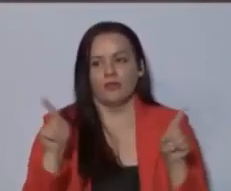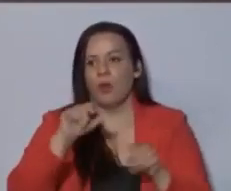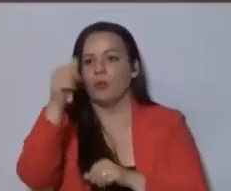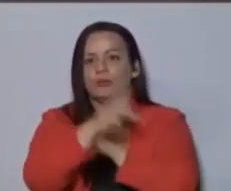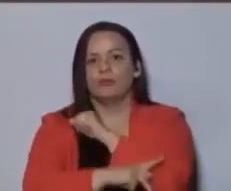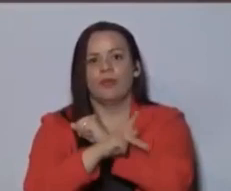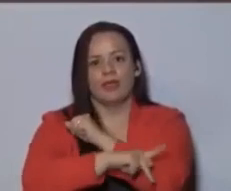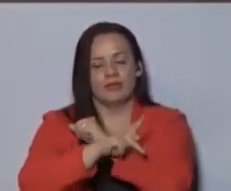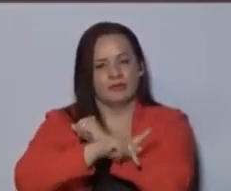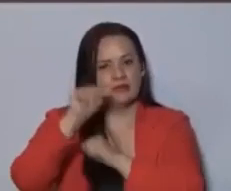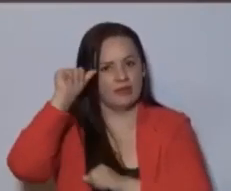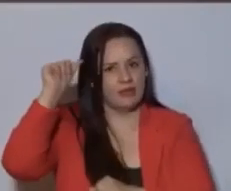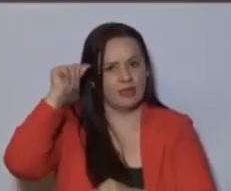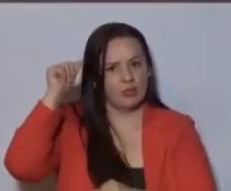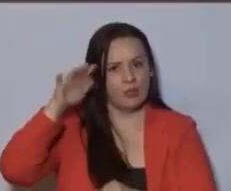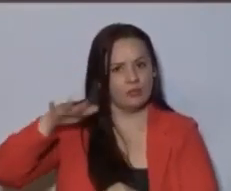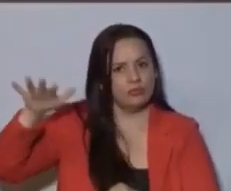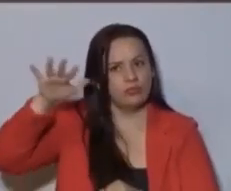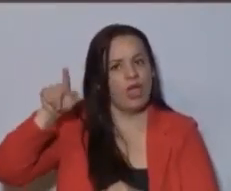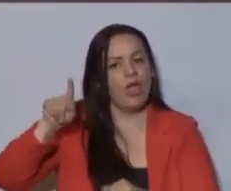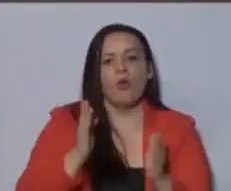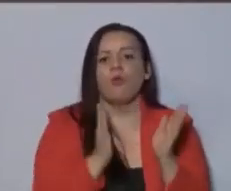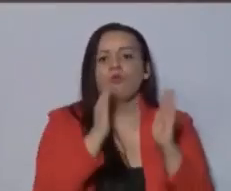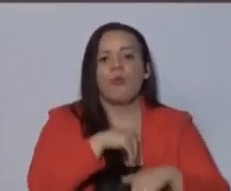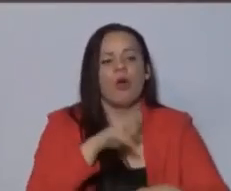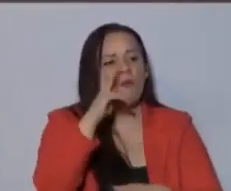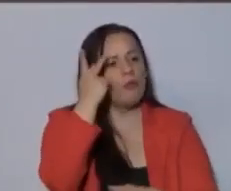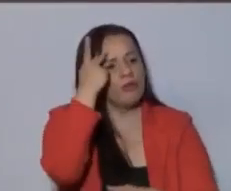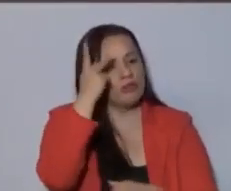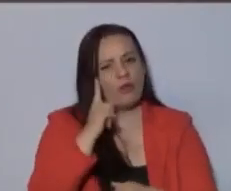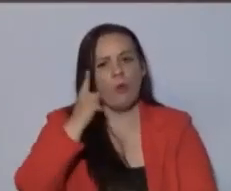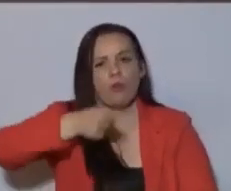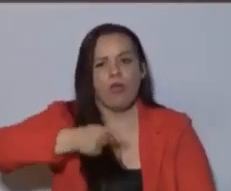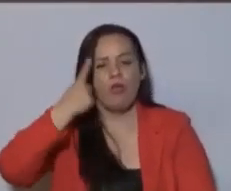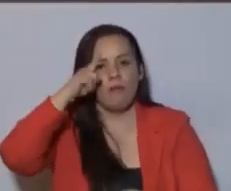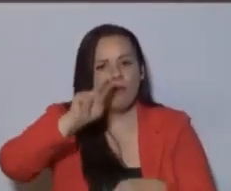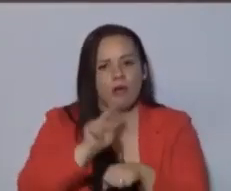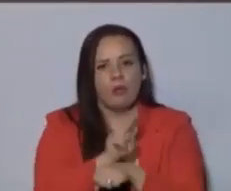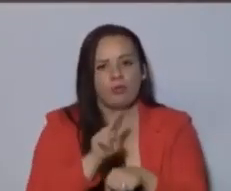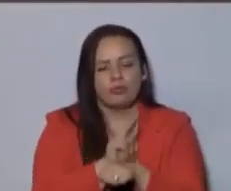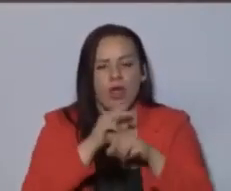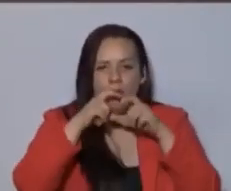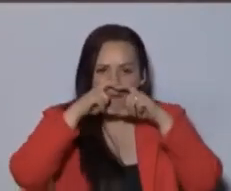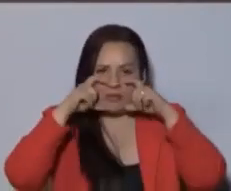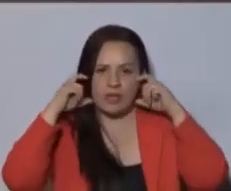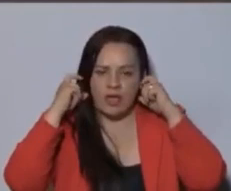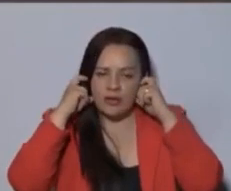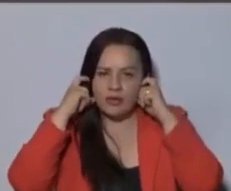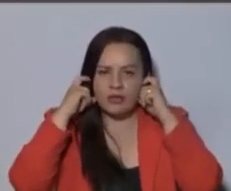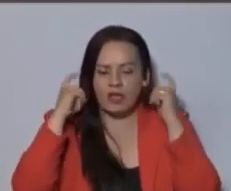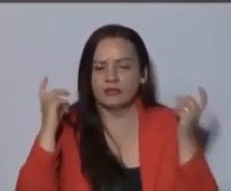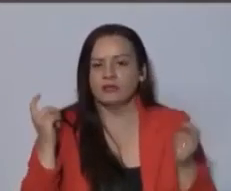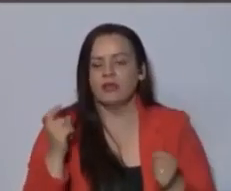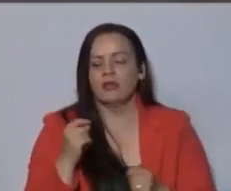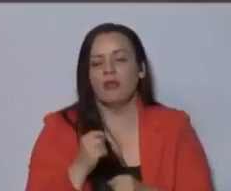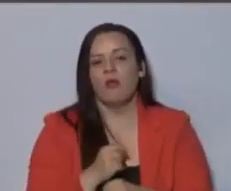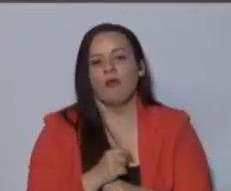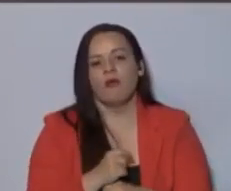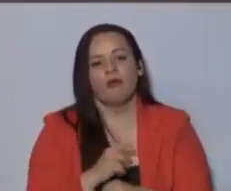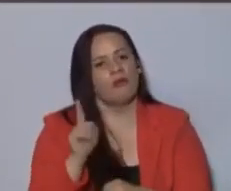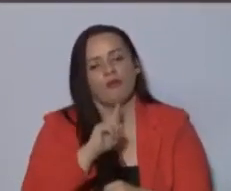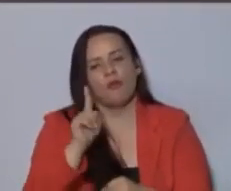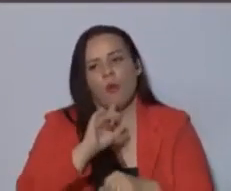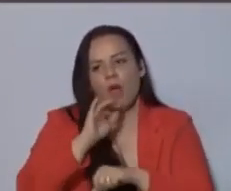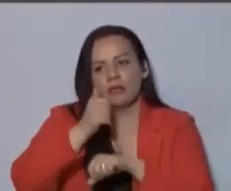países asiáticos, no hay una política obligatoria para utilizar las mascarillas, ni tampoco se ha puesto